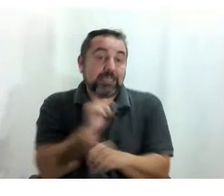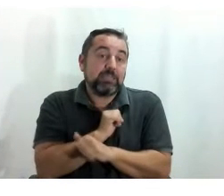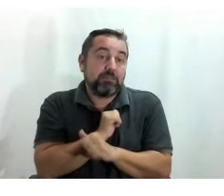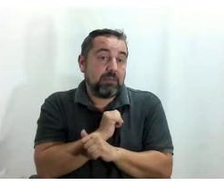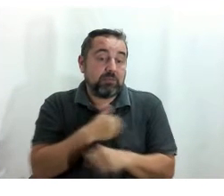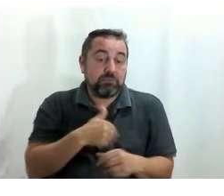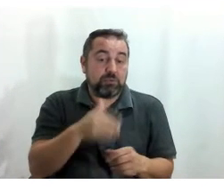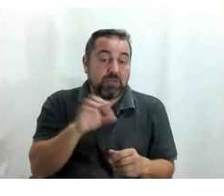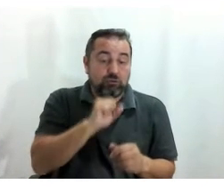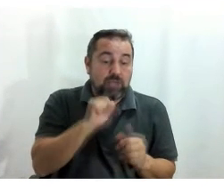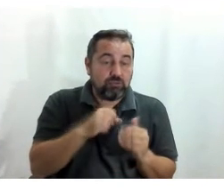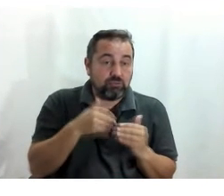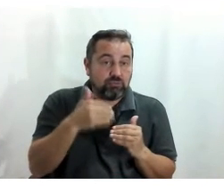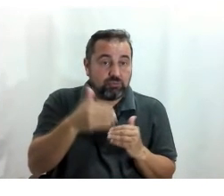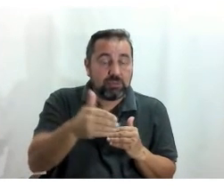próximos...